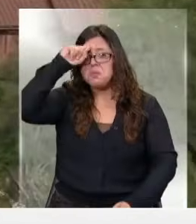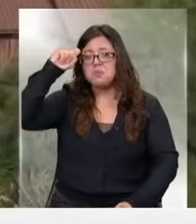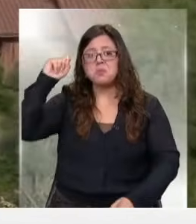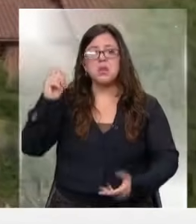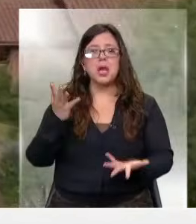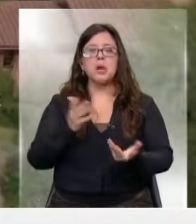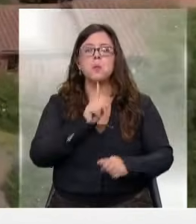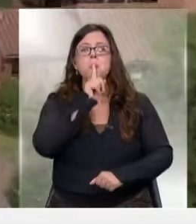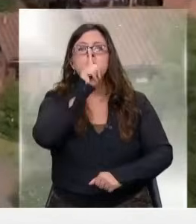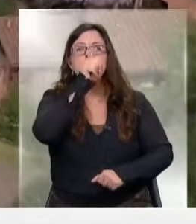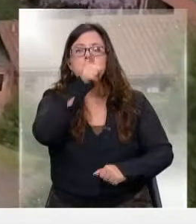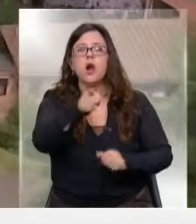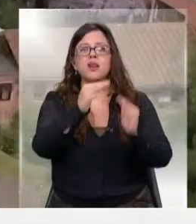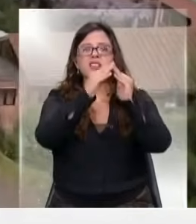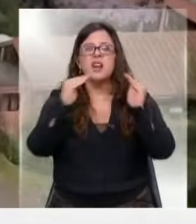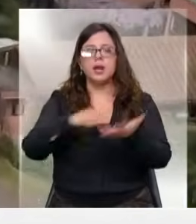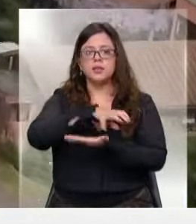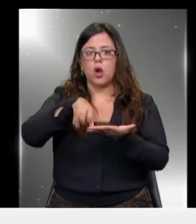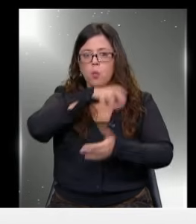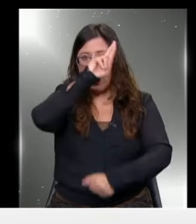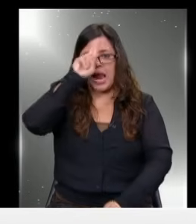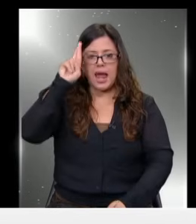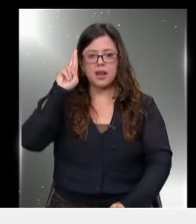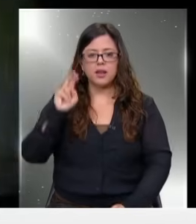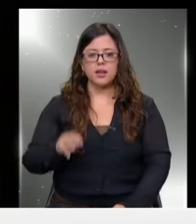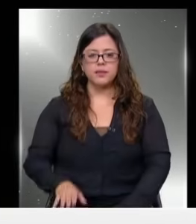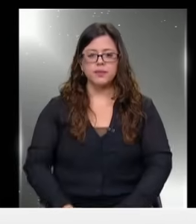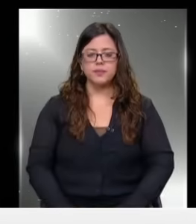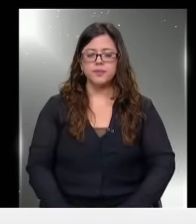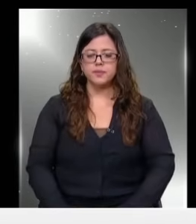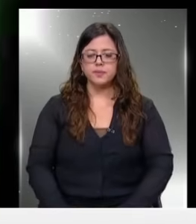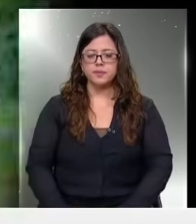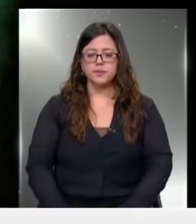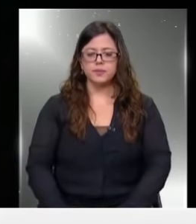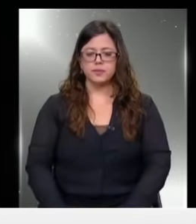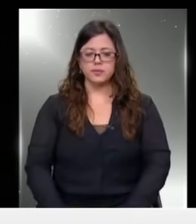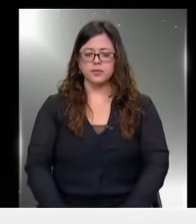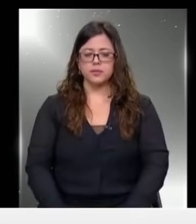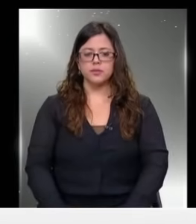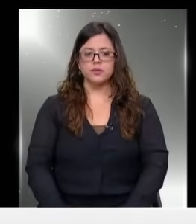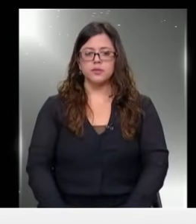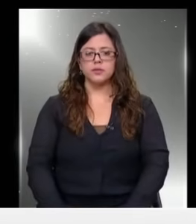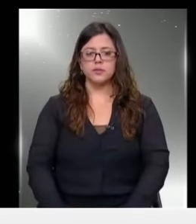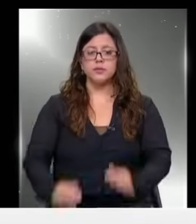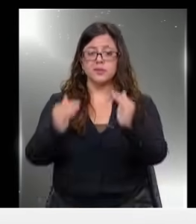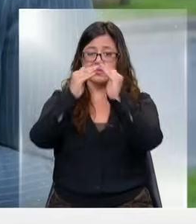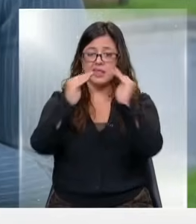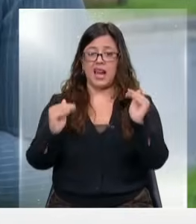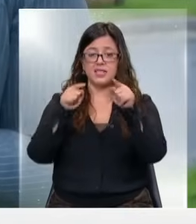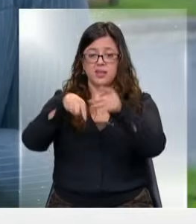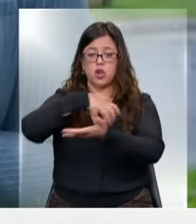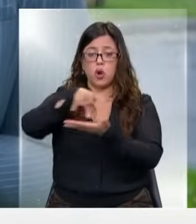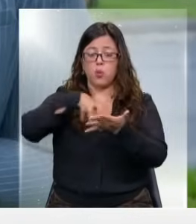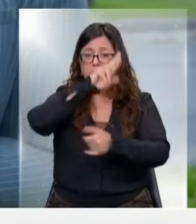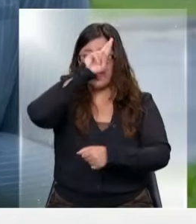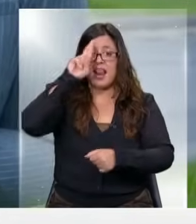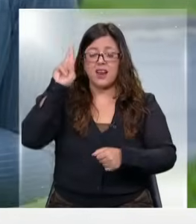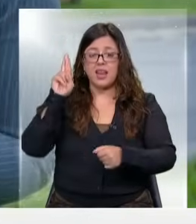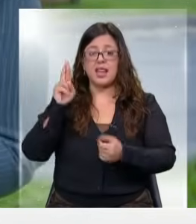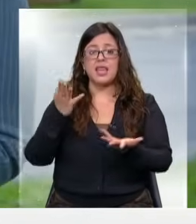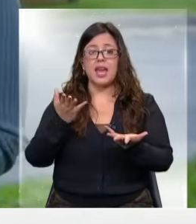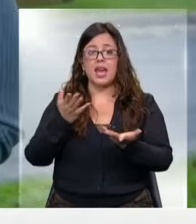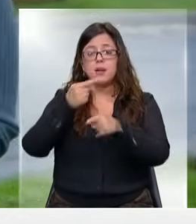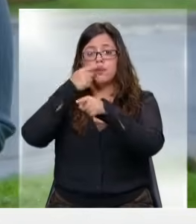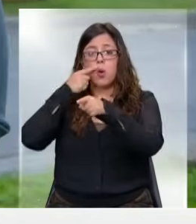lujosa casa de la comuna de La Reina. Este es el domicilio en la comuna de La Reina donde Miguel